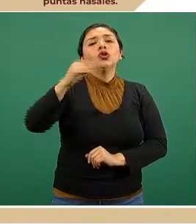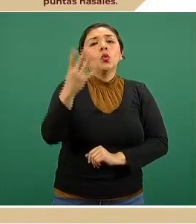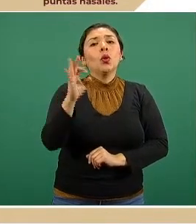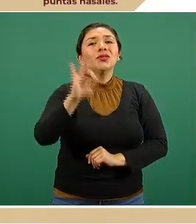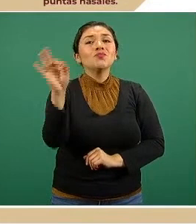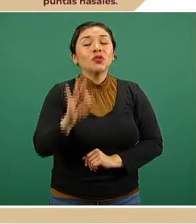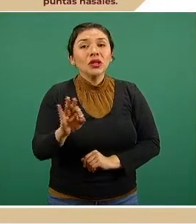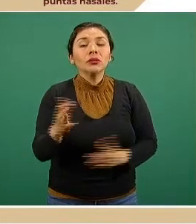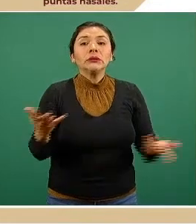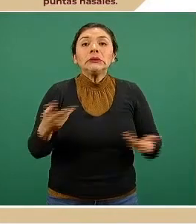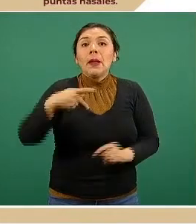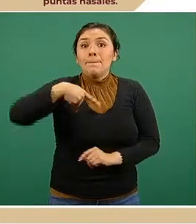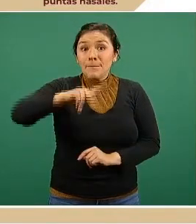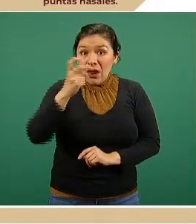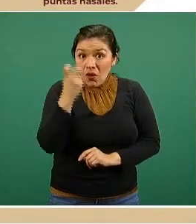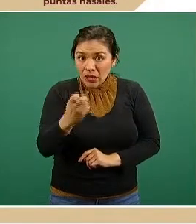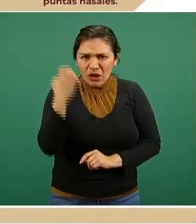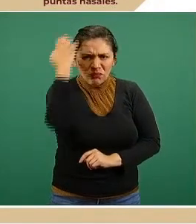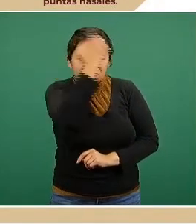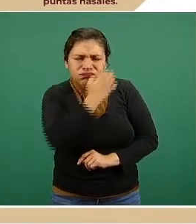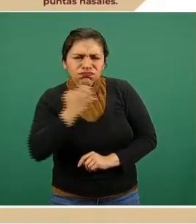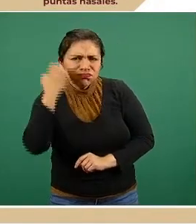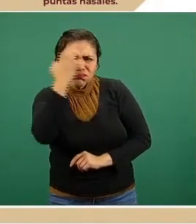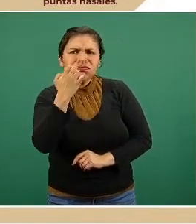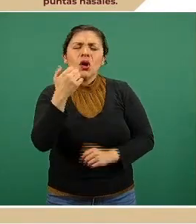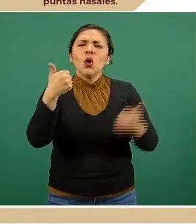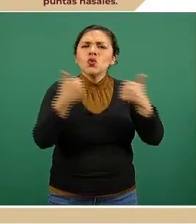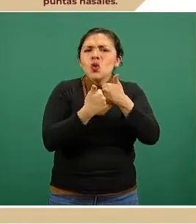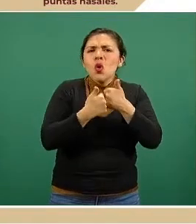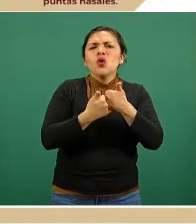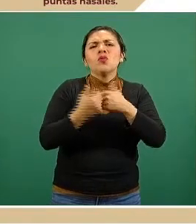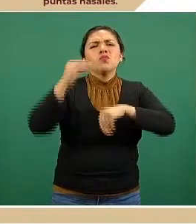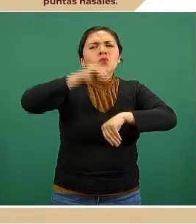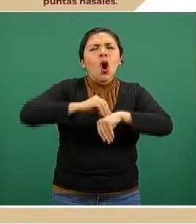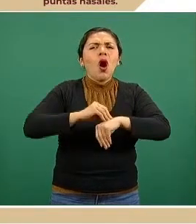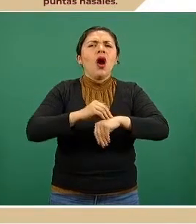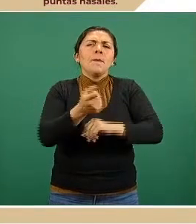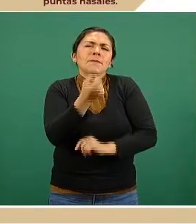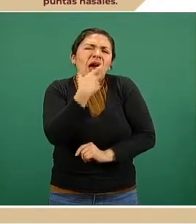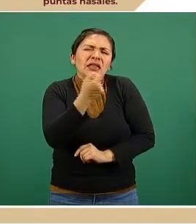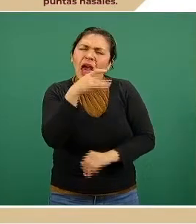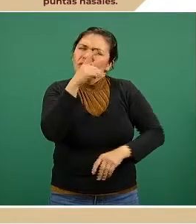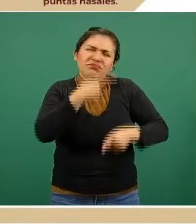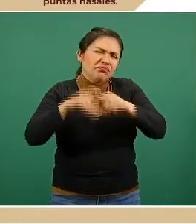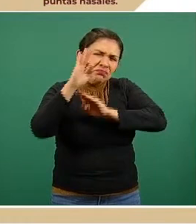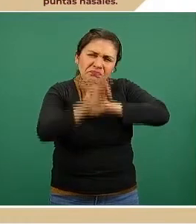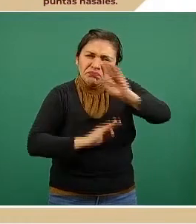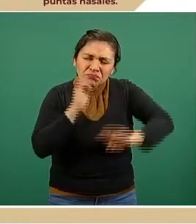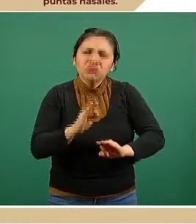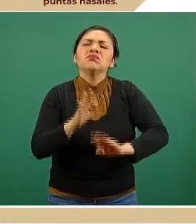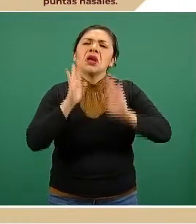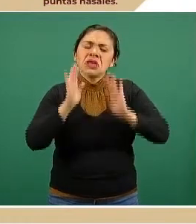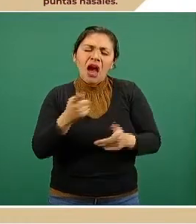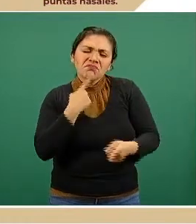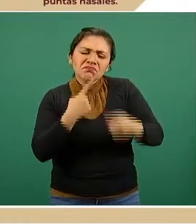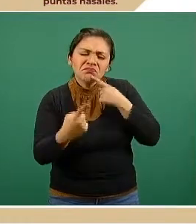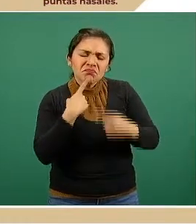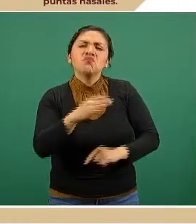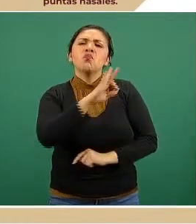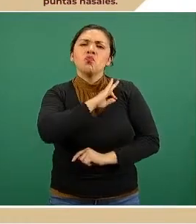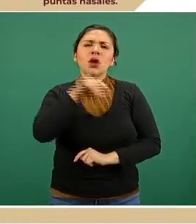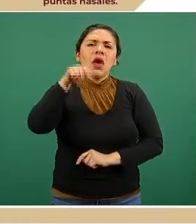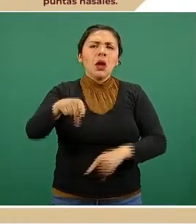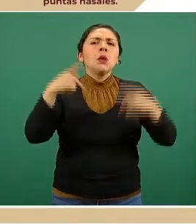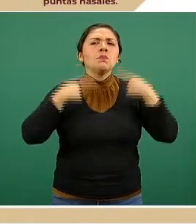84%. Sin embargo, posterior a su valoración y la aplicación de tratamientos correspondientes, se decidió que la persona podía